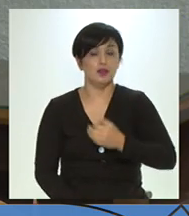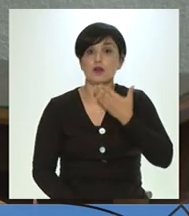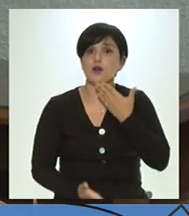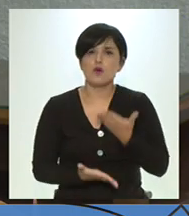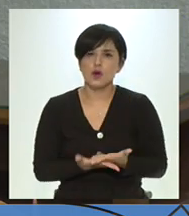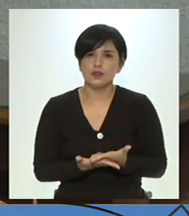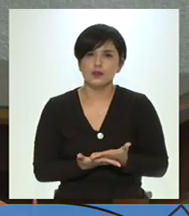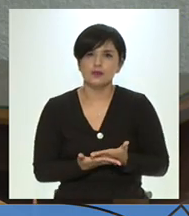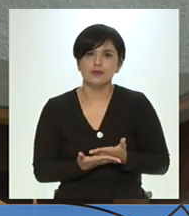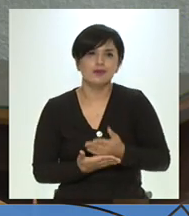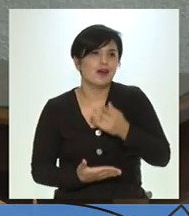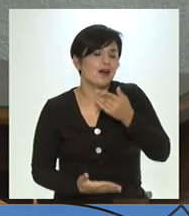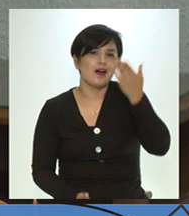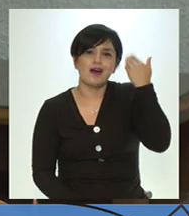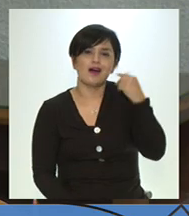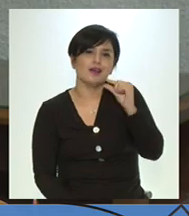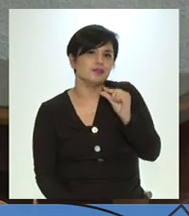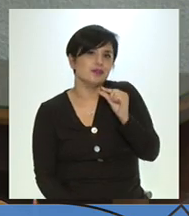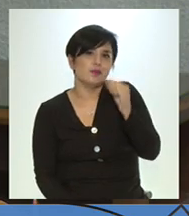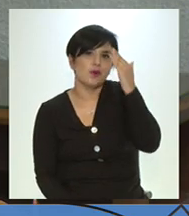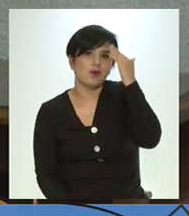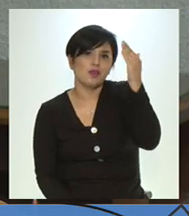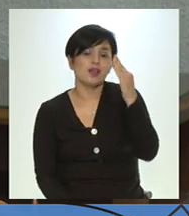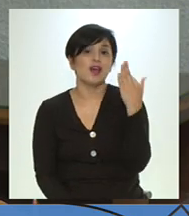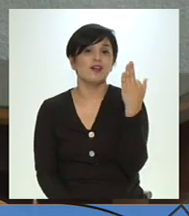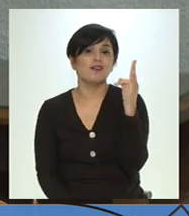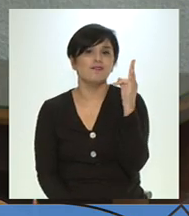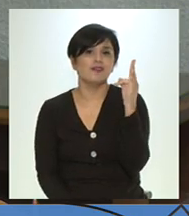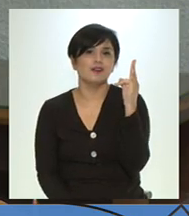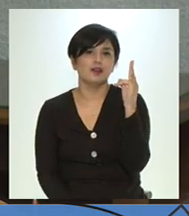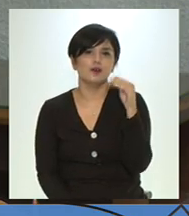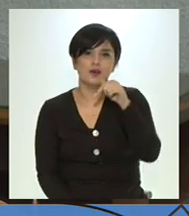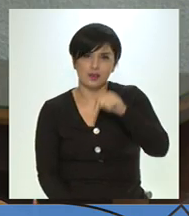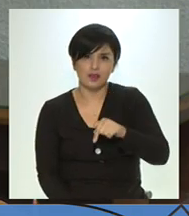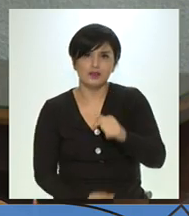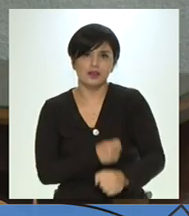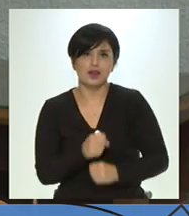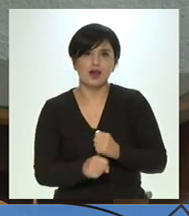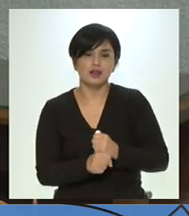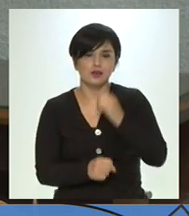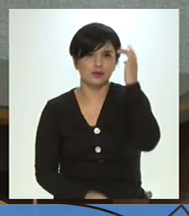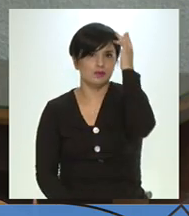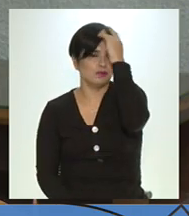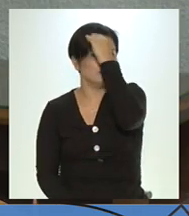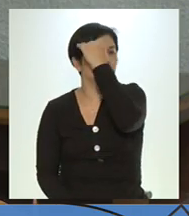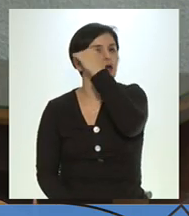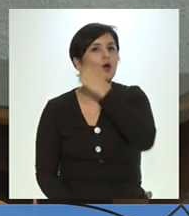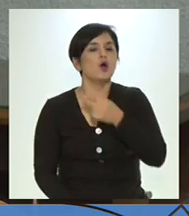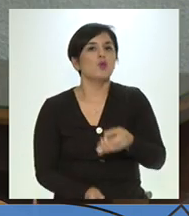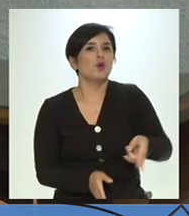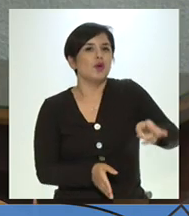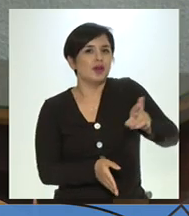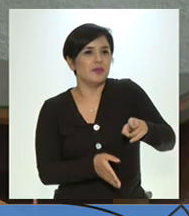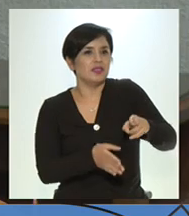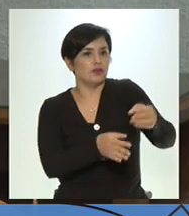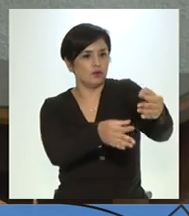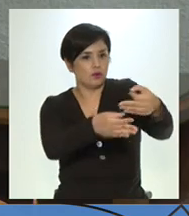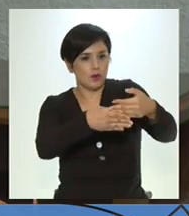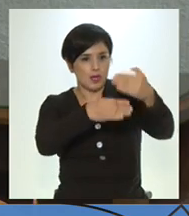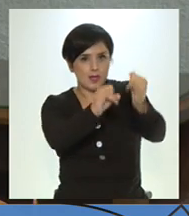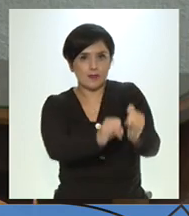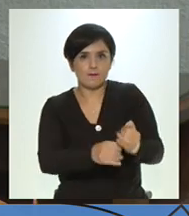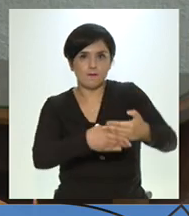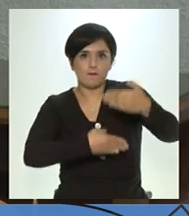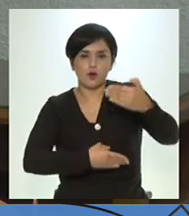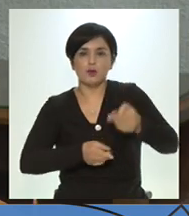hace pocos días en febrero de este año ocurrió tras reiterados informes de derechos humanos abusos